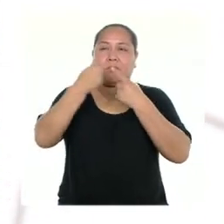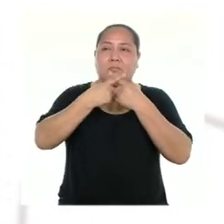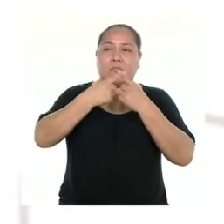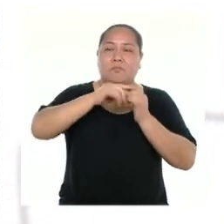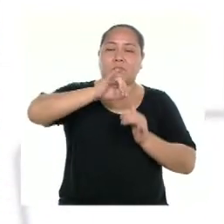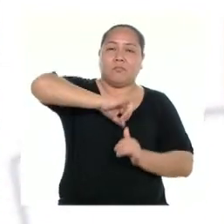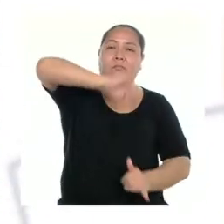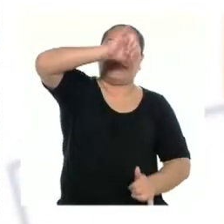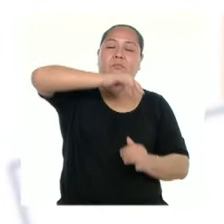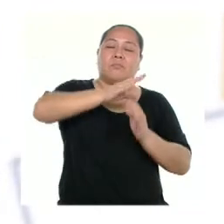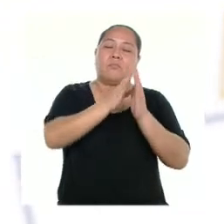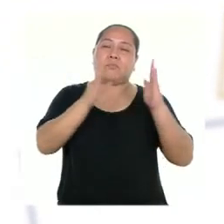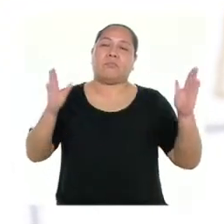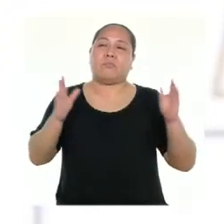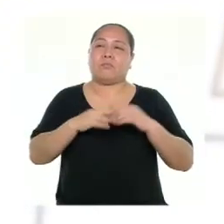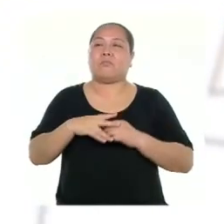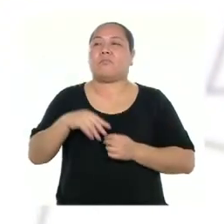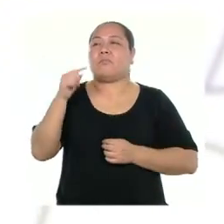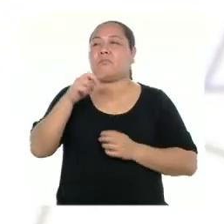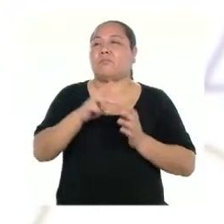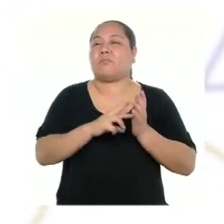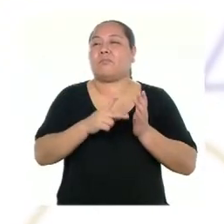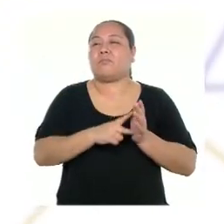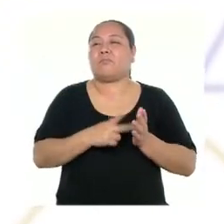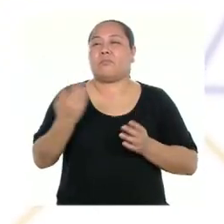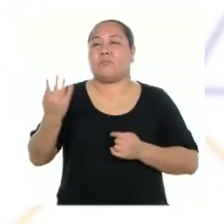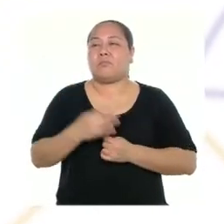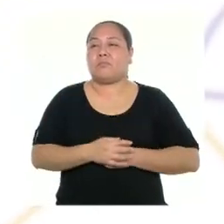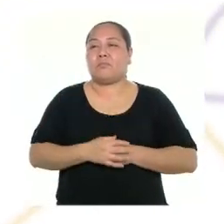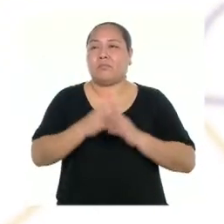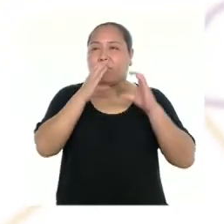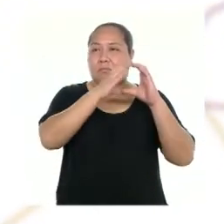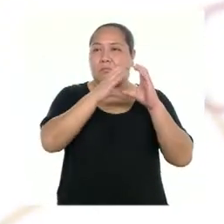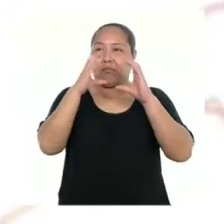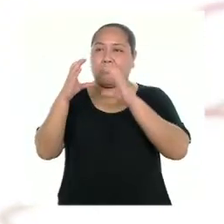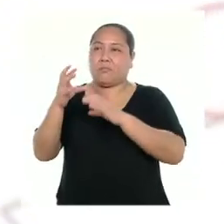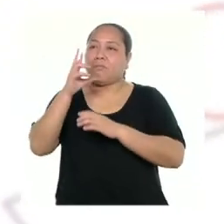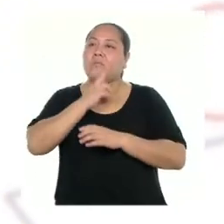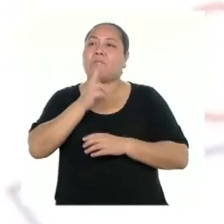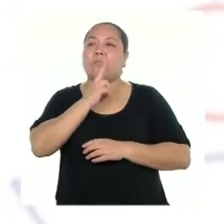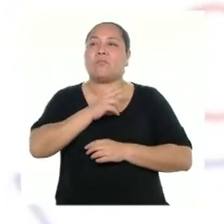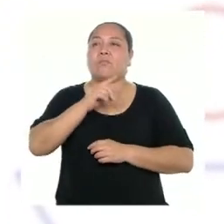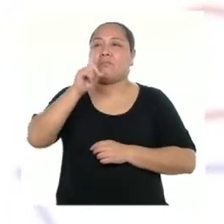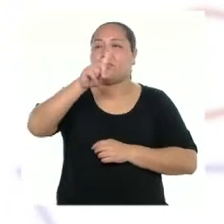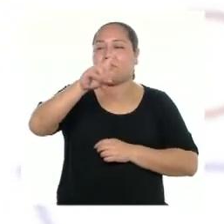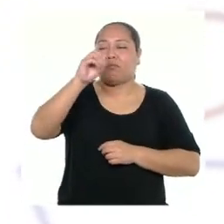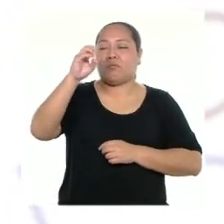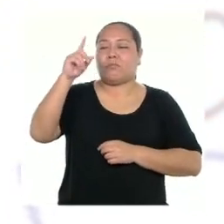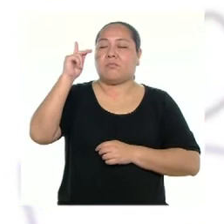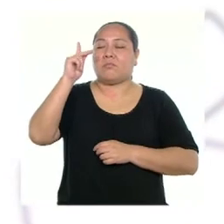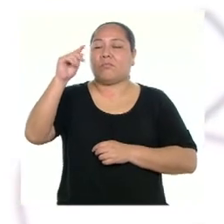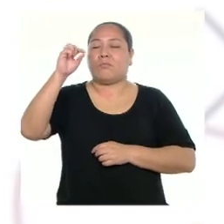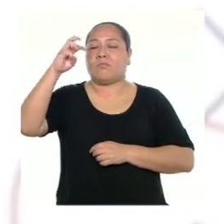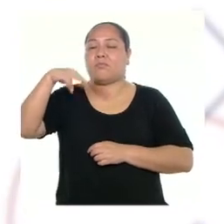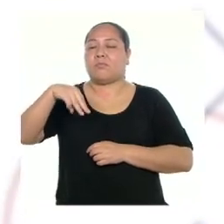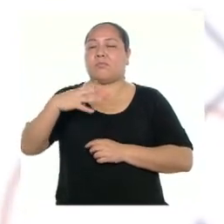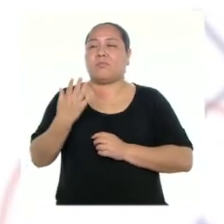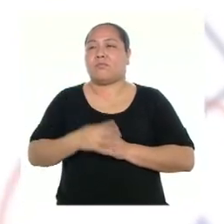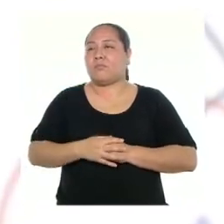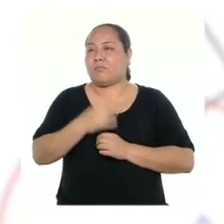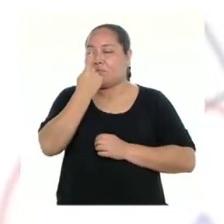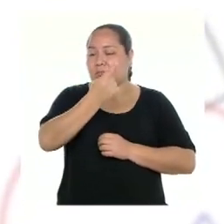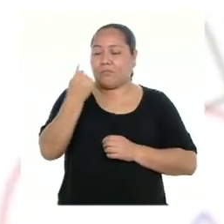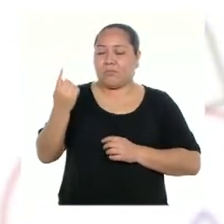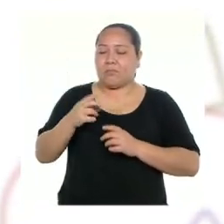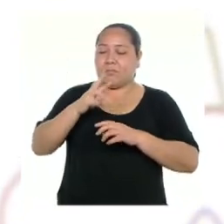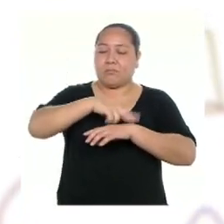ancho. Por lo tanto, las medidas de cada región sombreada con rojo es 100 kilómetros cuadrados. De cada región sombreada